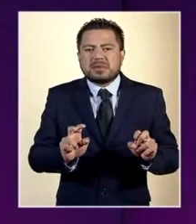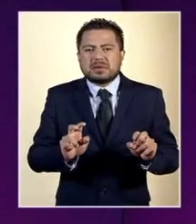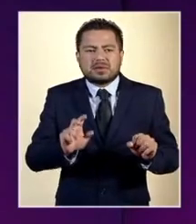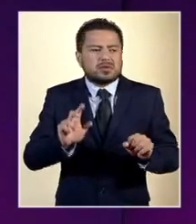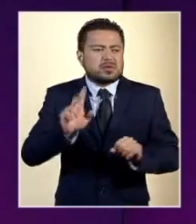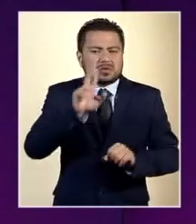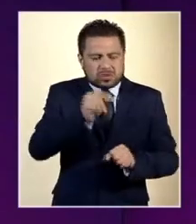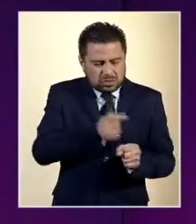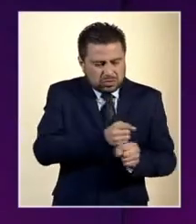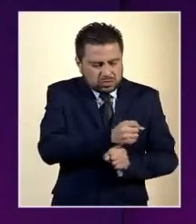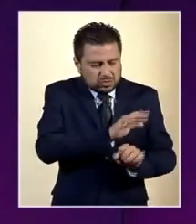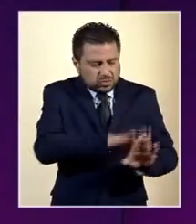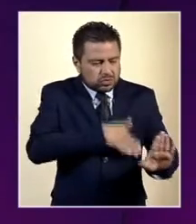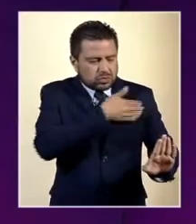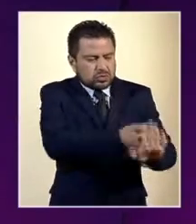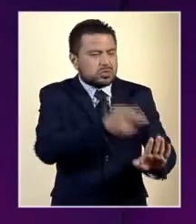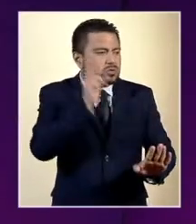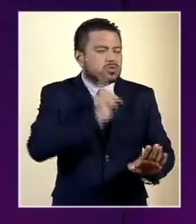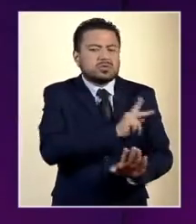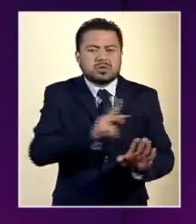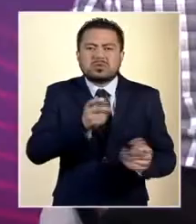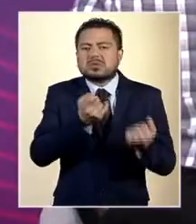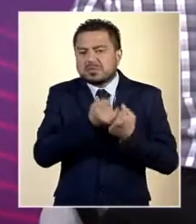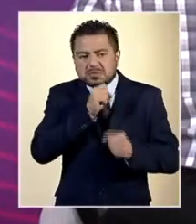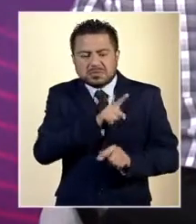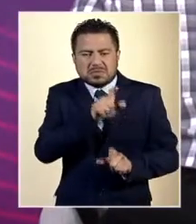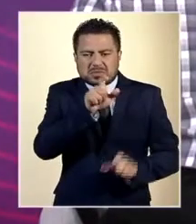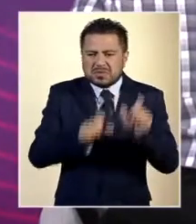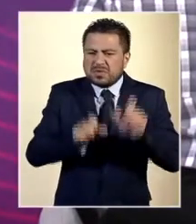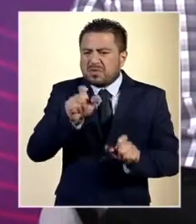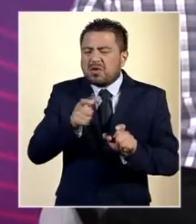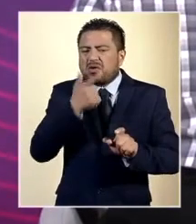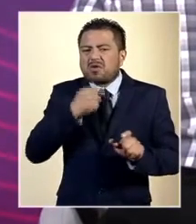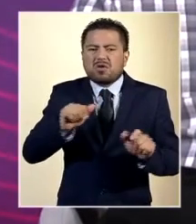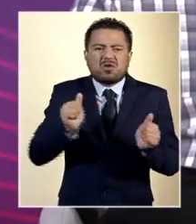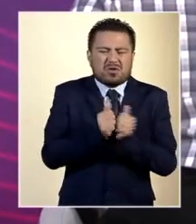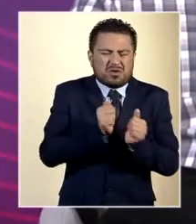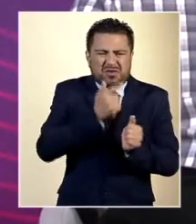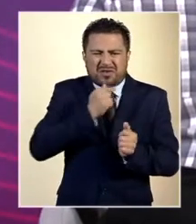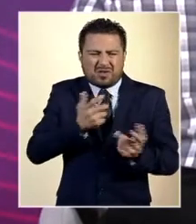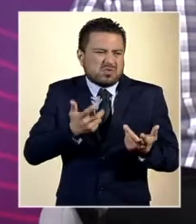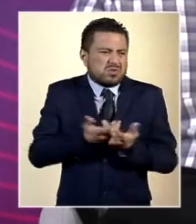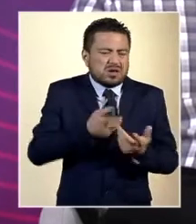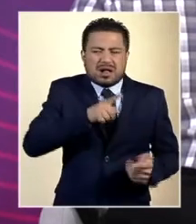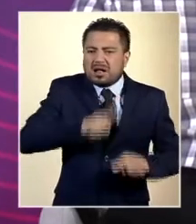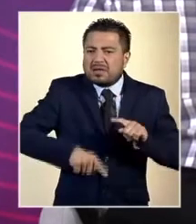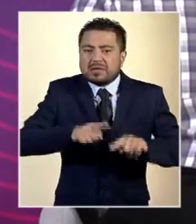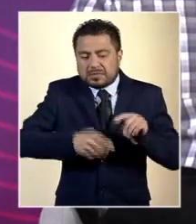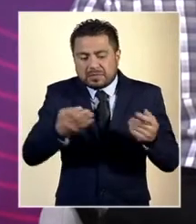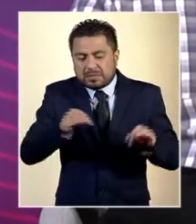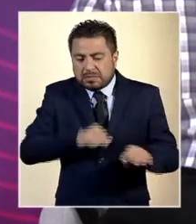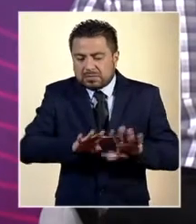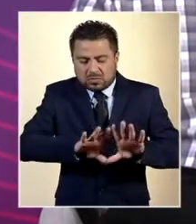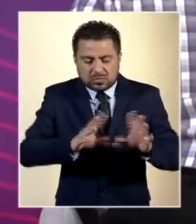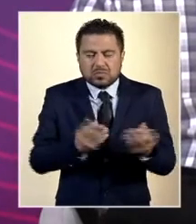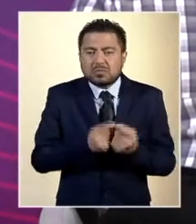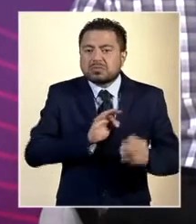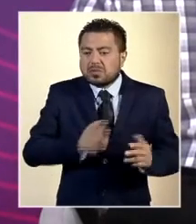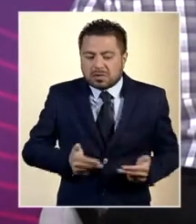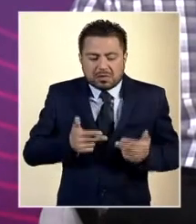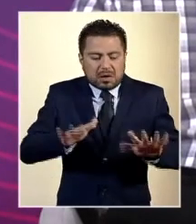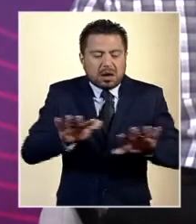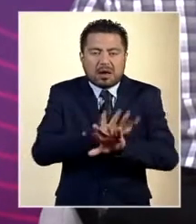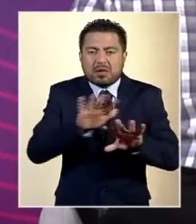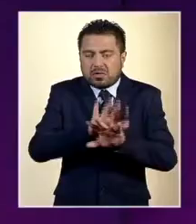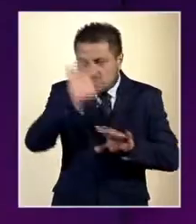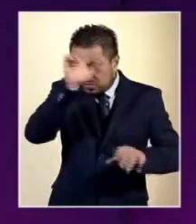de no violencia con las mujeres, vemos también de masculinidades alternativas con hombres. Entonces vemos que a través de ese trabajo pues podemos generar como un